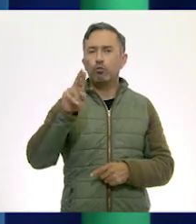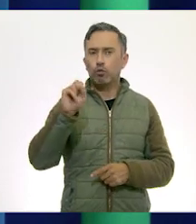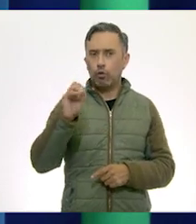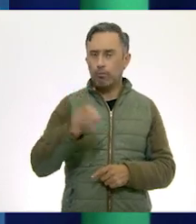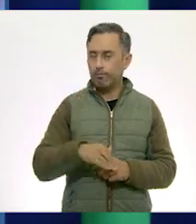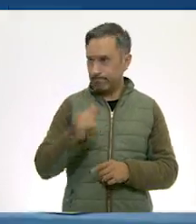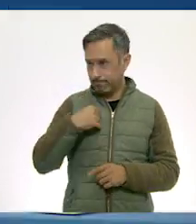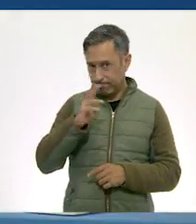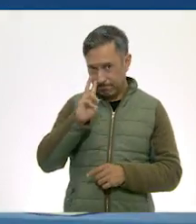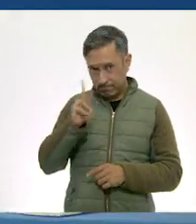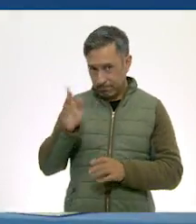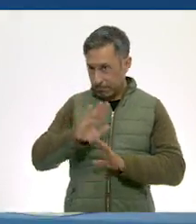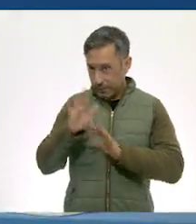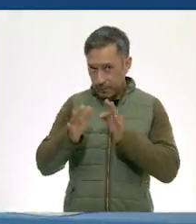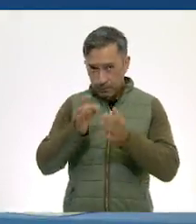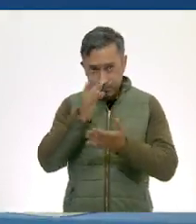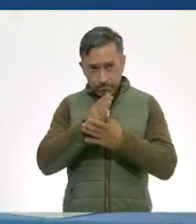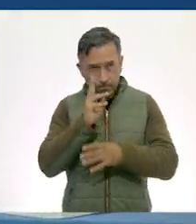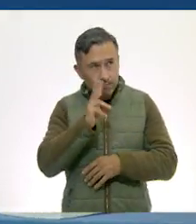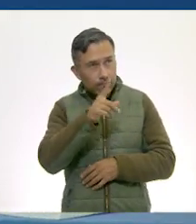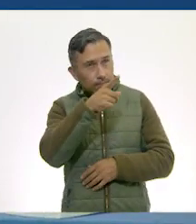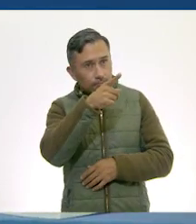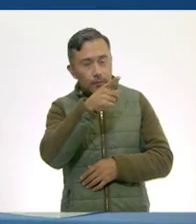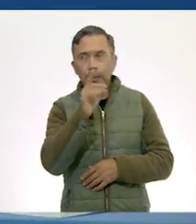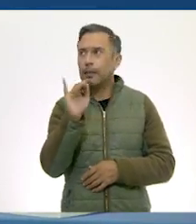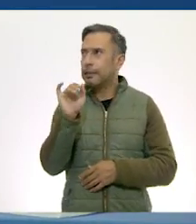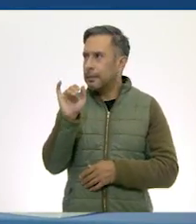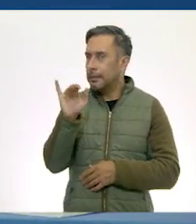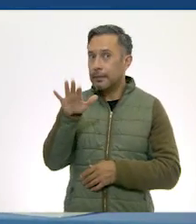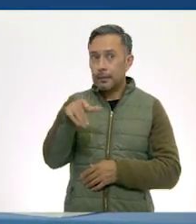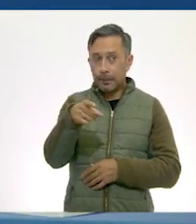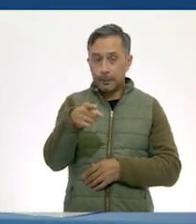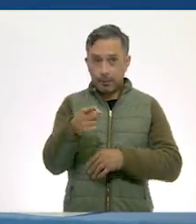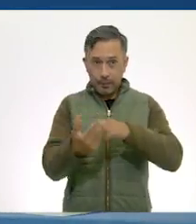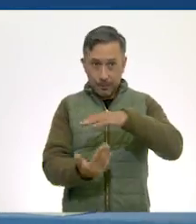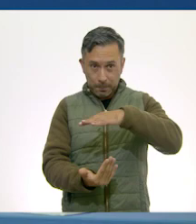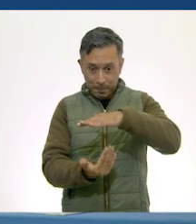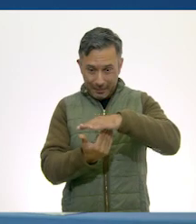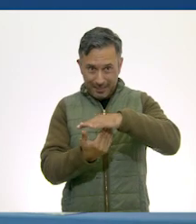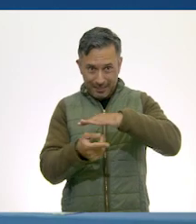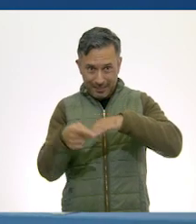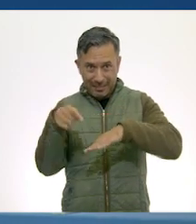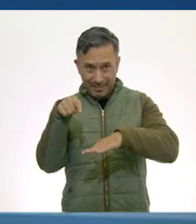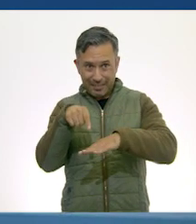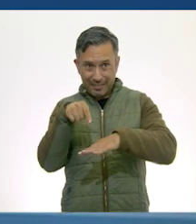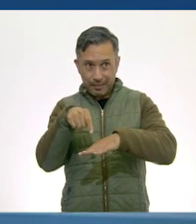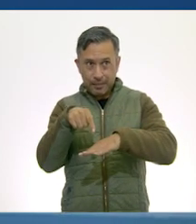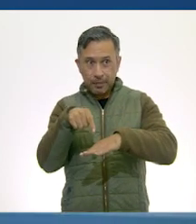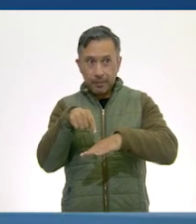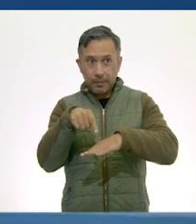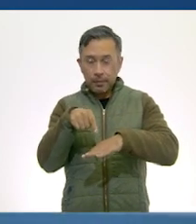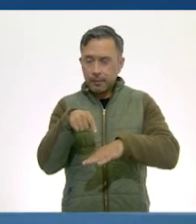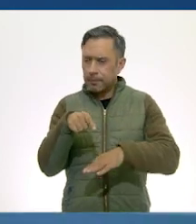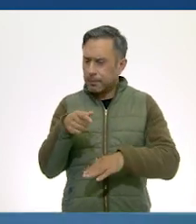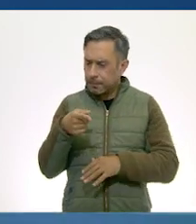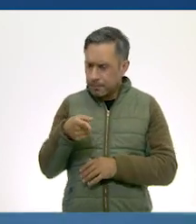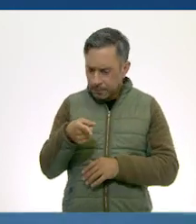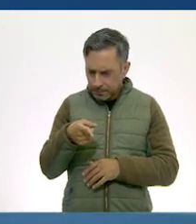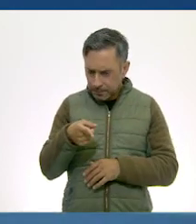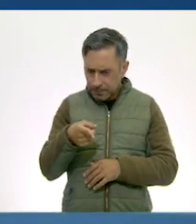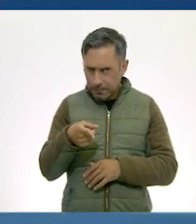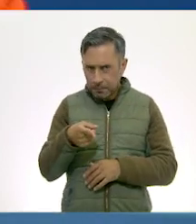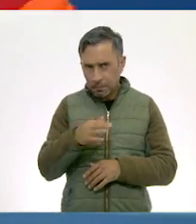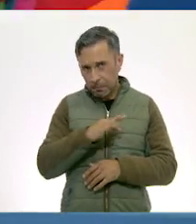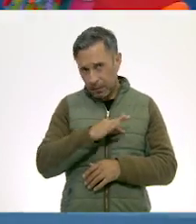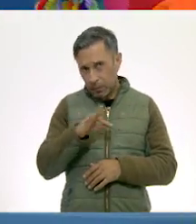alguno? Sí, maestra. Aquí encima de la mesa ¿Sí? podríamos